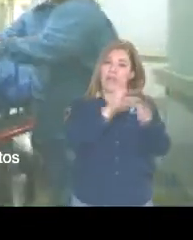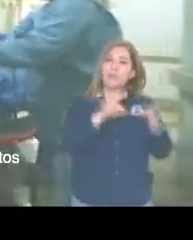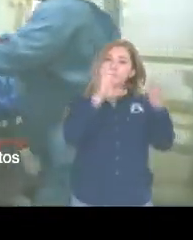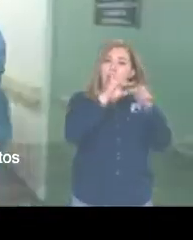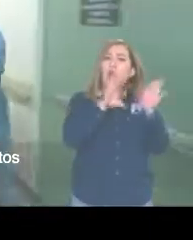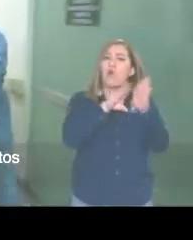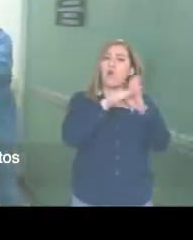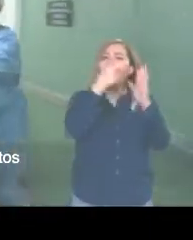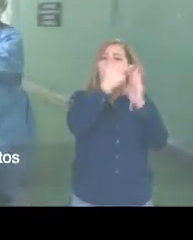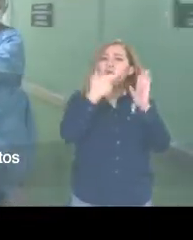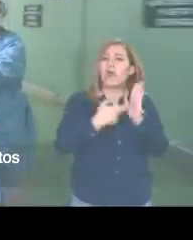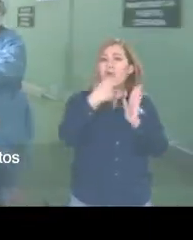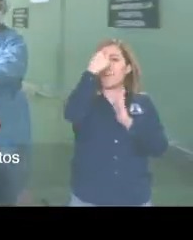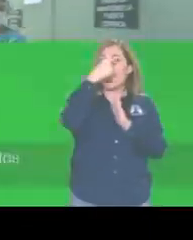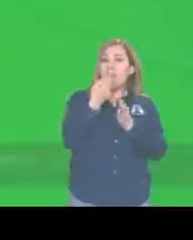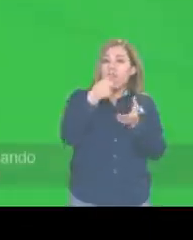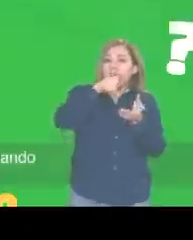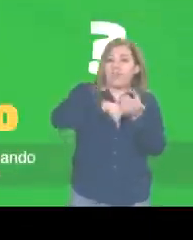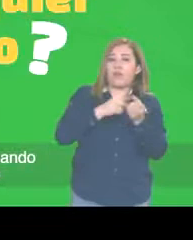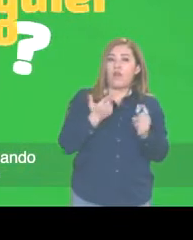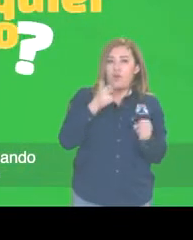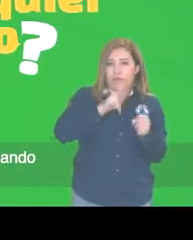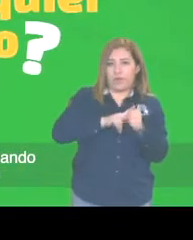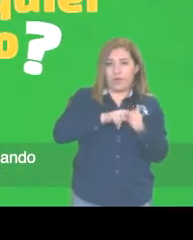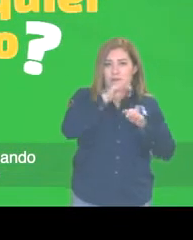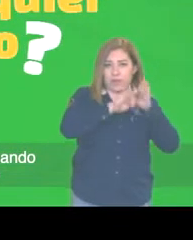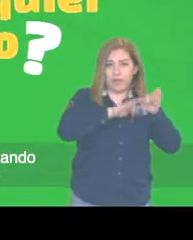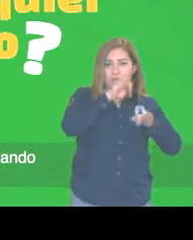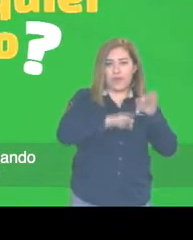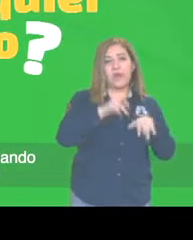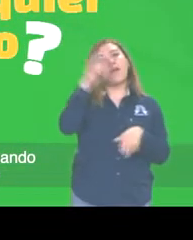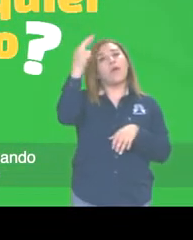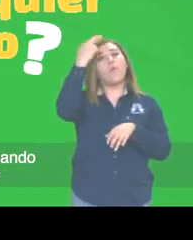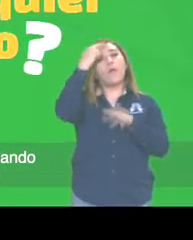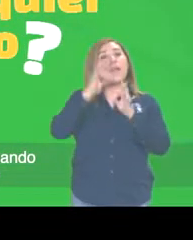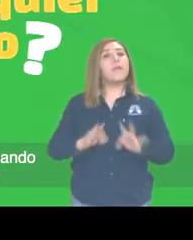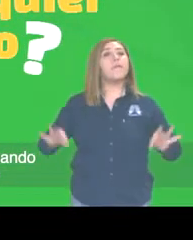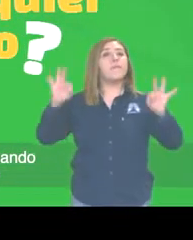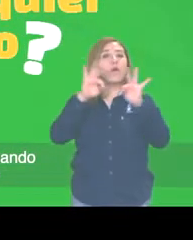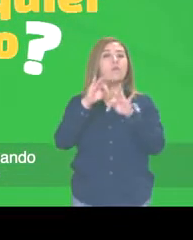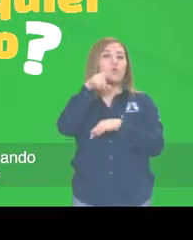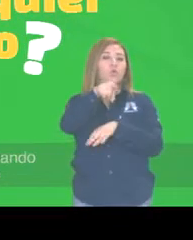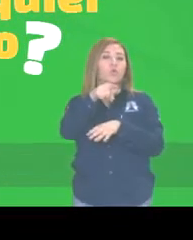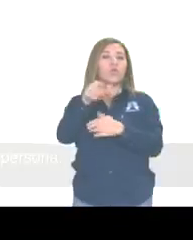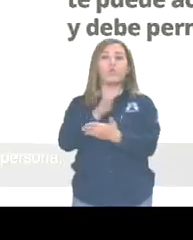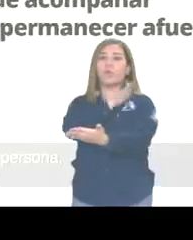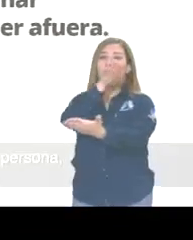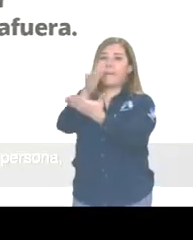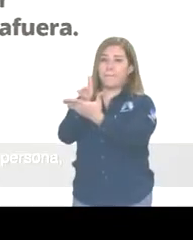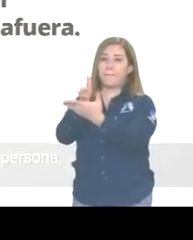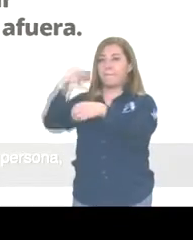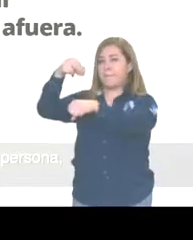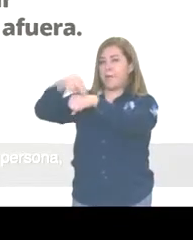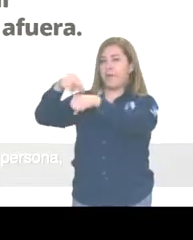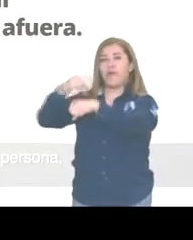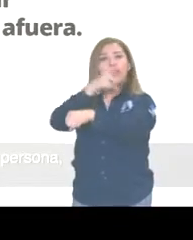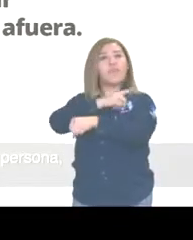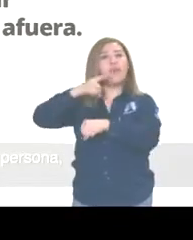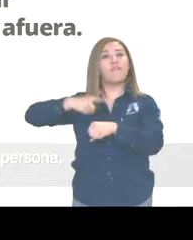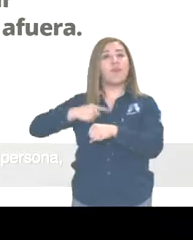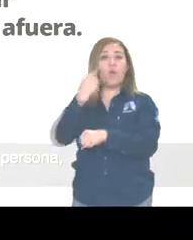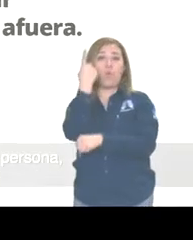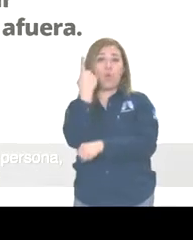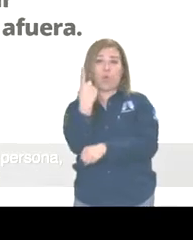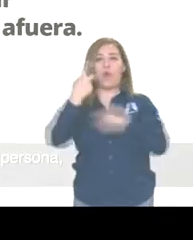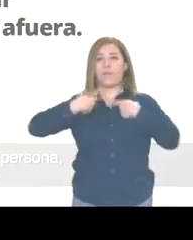para internamientos dentro del mismo. Te recuerdo que es muy importante que cuando tú acudas a cualquier servicio médico, deberás ser acompañado por